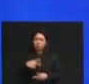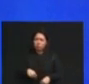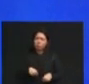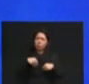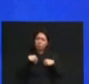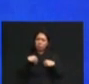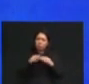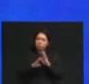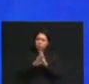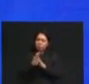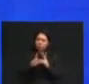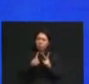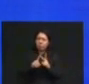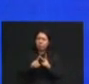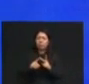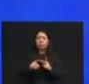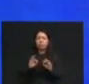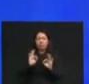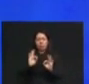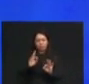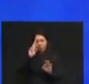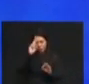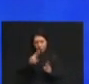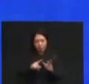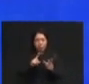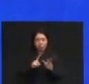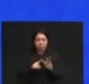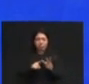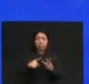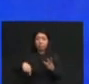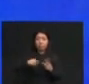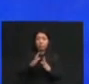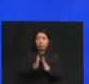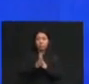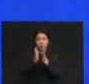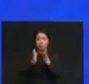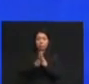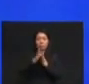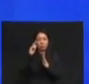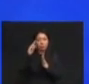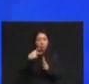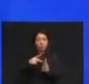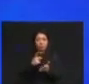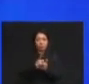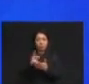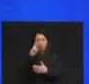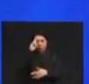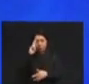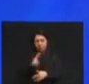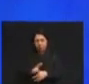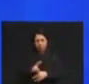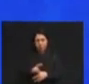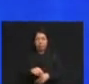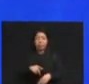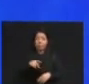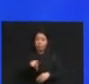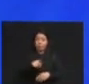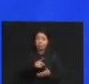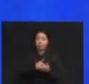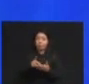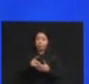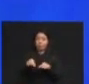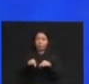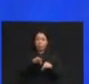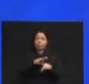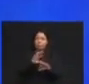dignidad, felicidad y participar ejerciendo plenamente sus derechos en nuestro país, incluyendo el derecho al trabajo.